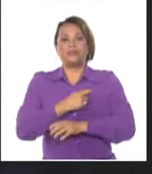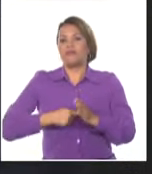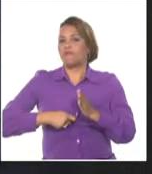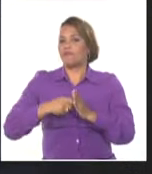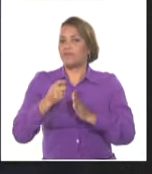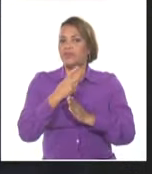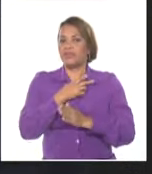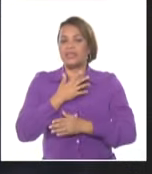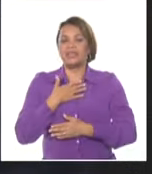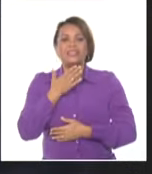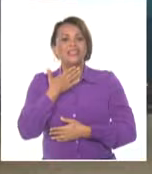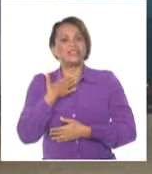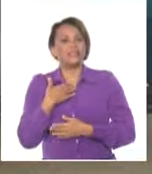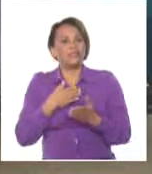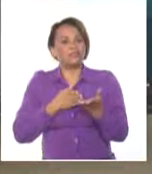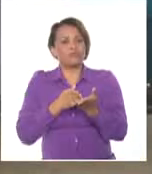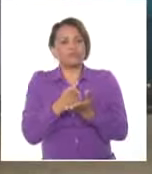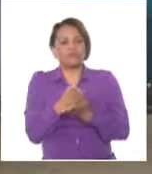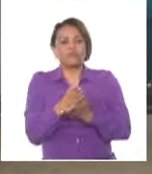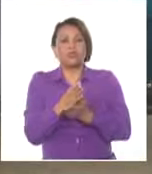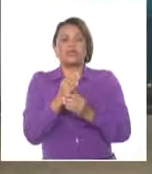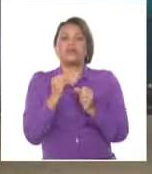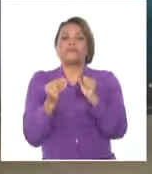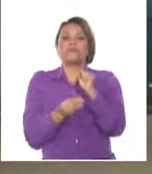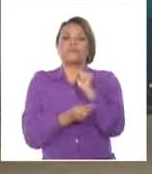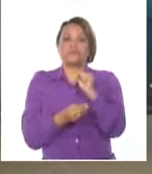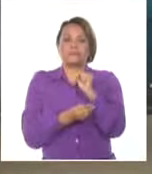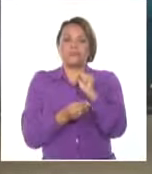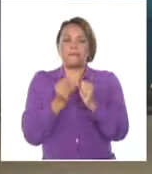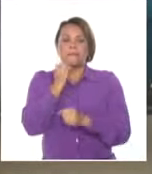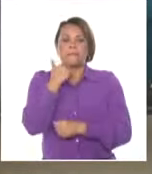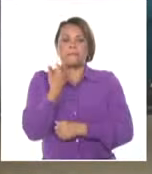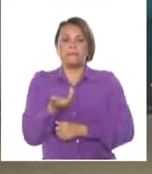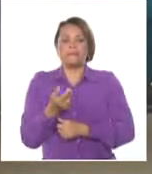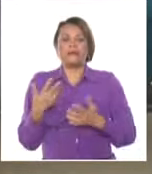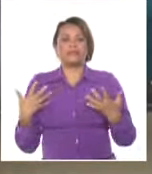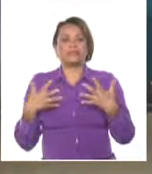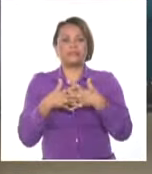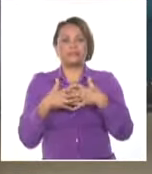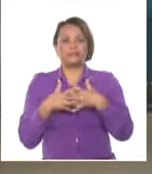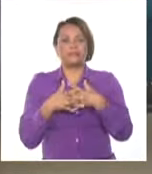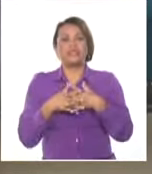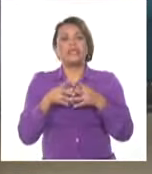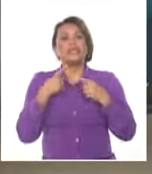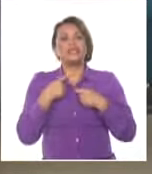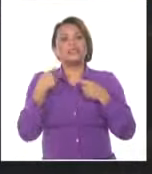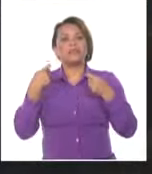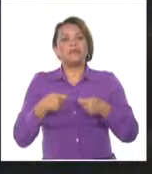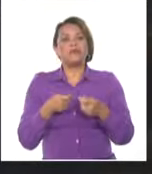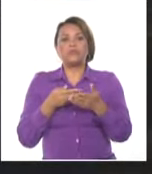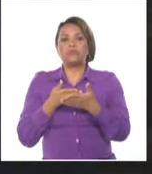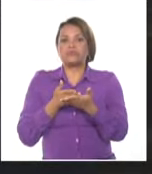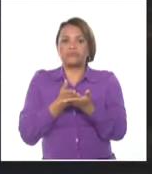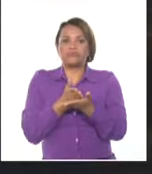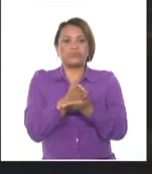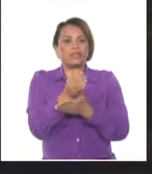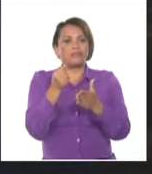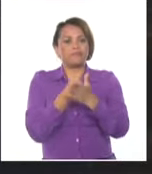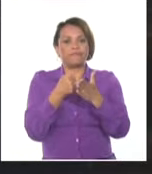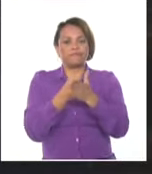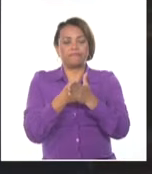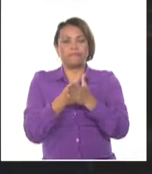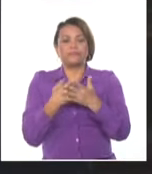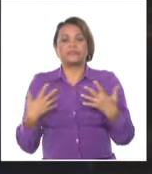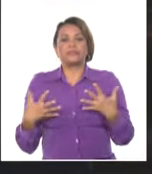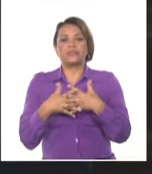de cultivar y profundizar los vínculos bilaterales. Y refirió que nos corresponde continuar impulsando los mecanismos de cooperación,